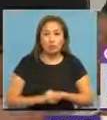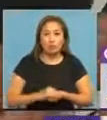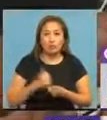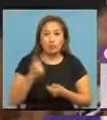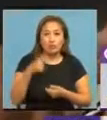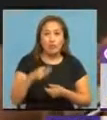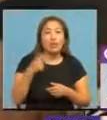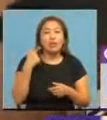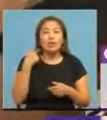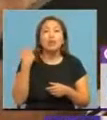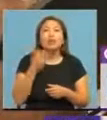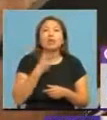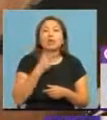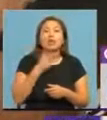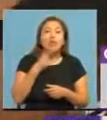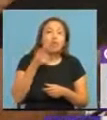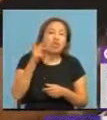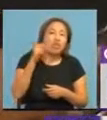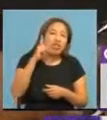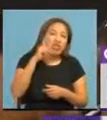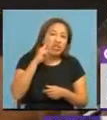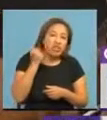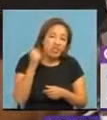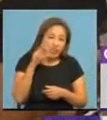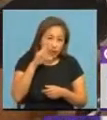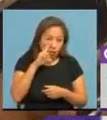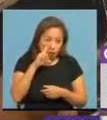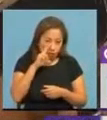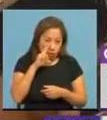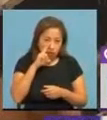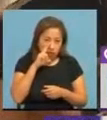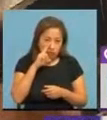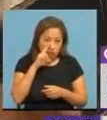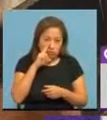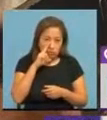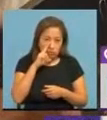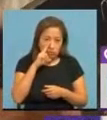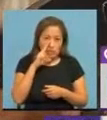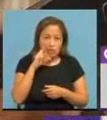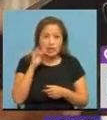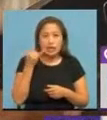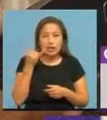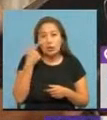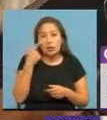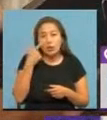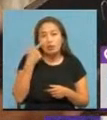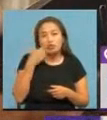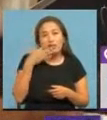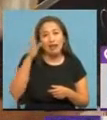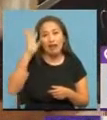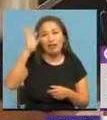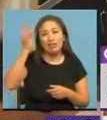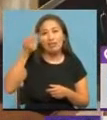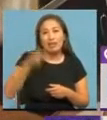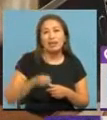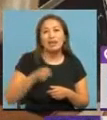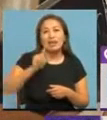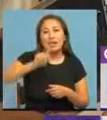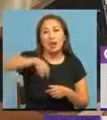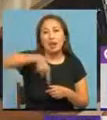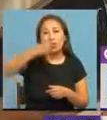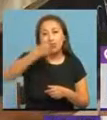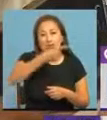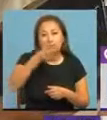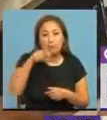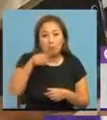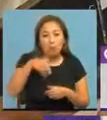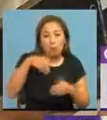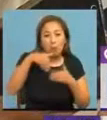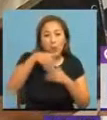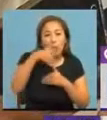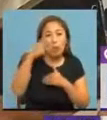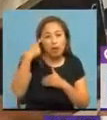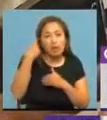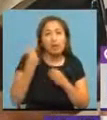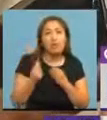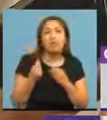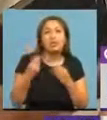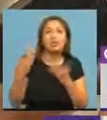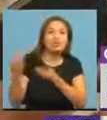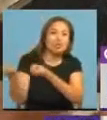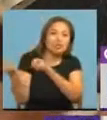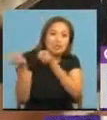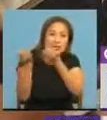hablando de que sea para los primeros días de junio, pero bueno, eso lo vamos a saber la semana que viene, porque se están recibiendo